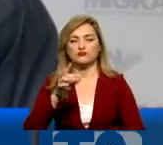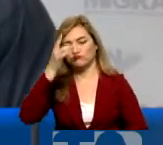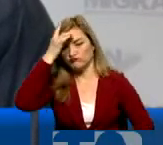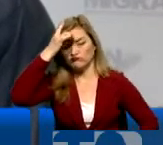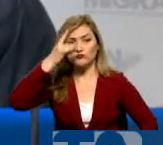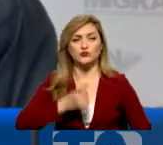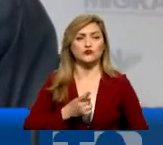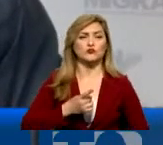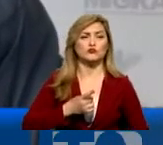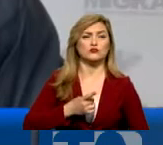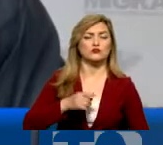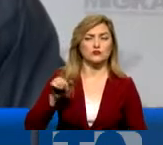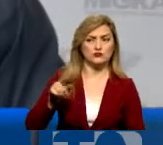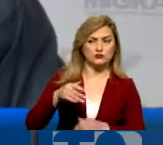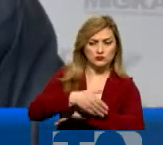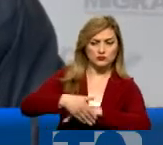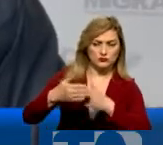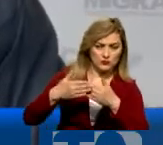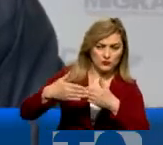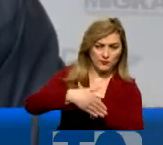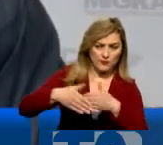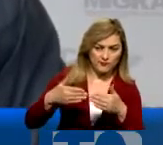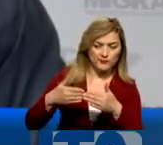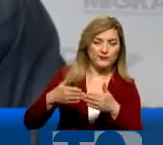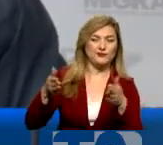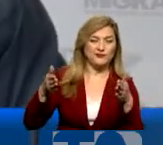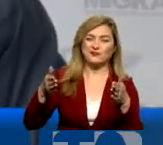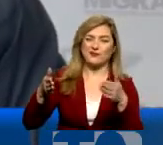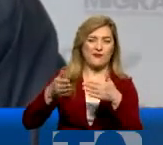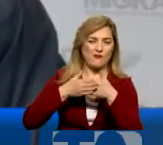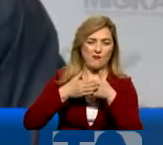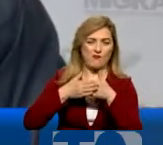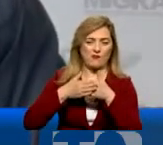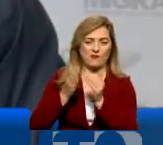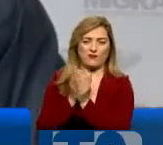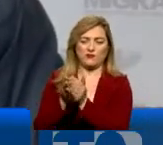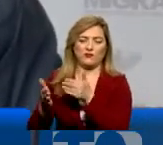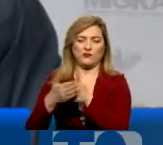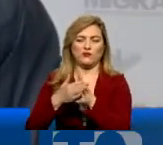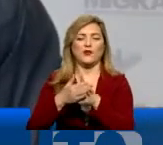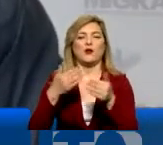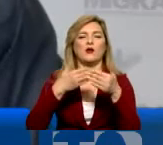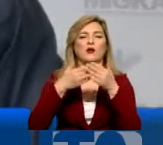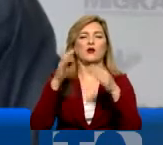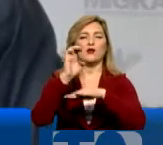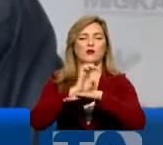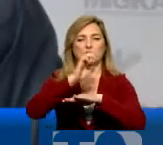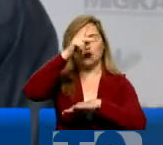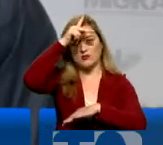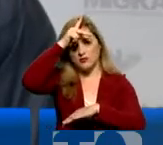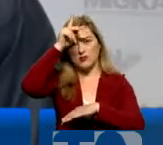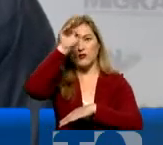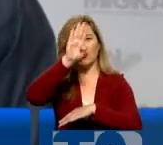de extender el cierre de pasos terrestres y fluviales de frontera con panamá ecuador perú brasil y